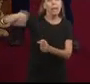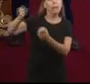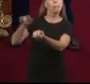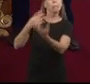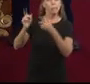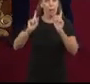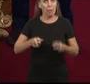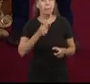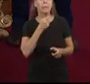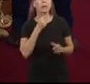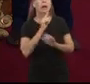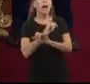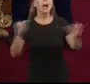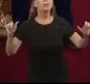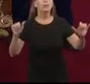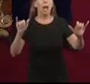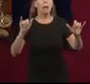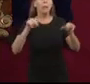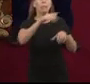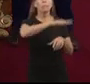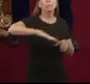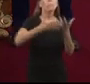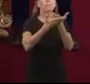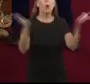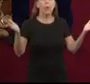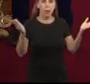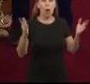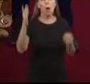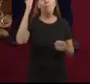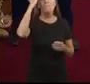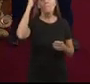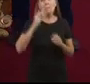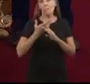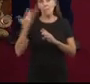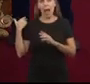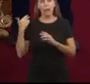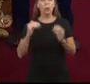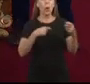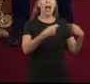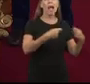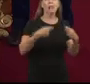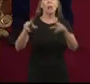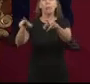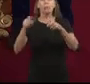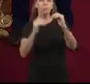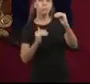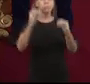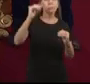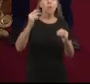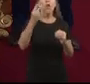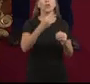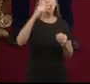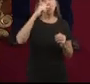quiero anunciar que el sector público nacional registró durante el mes de marzo un superávit financiero de más de